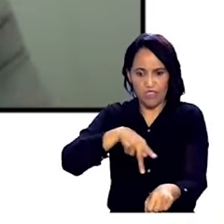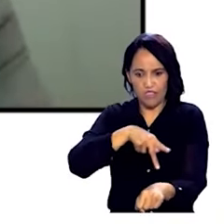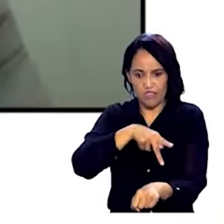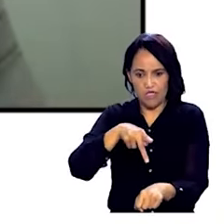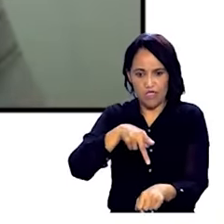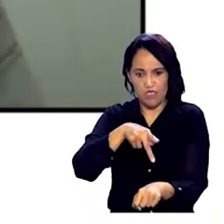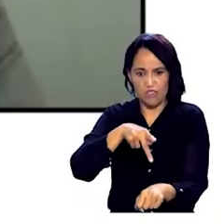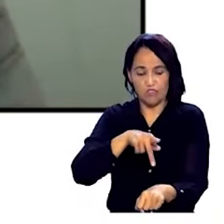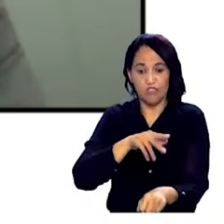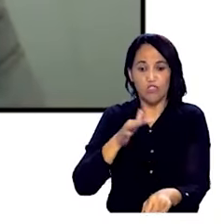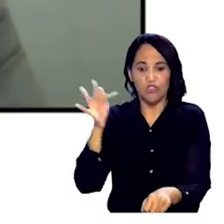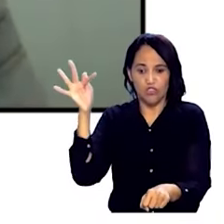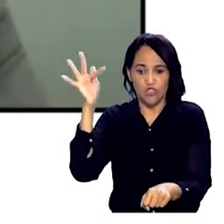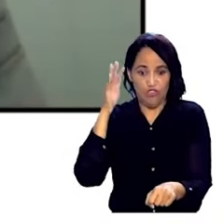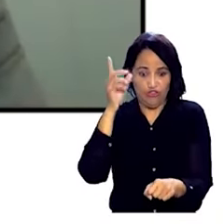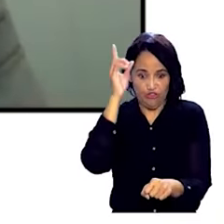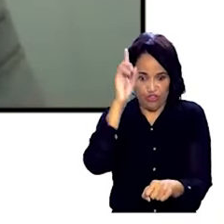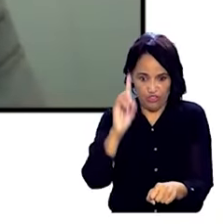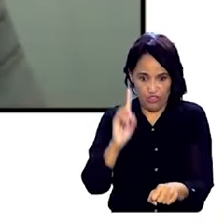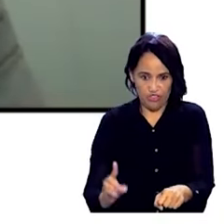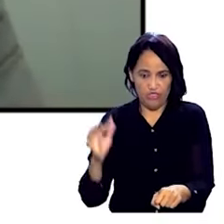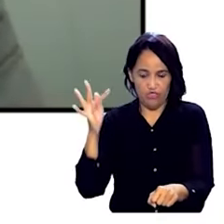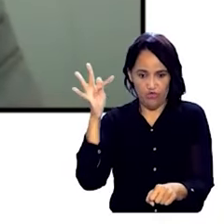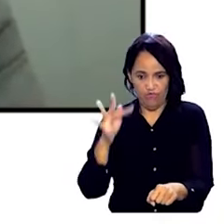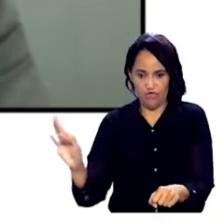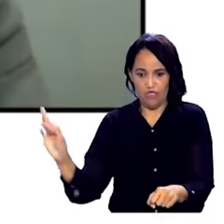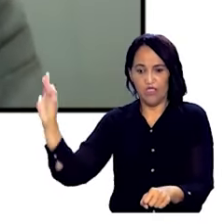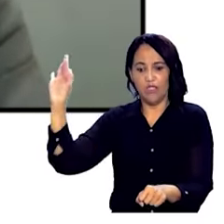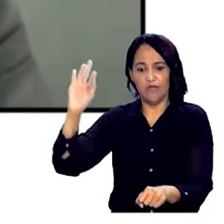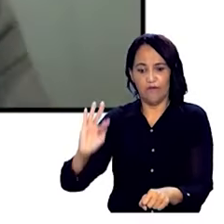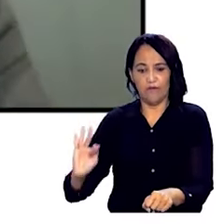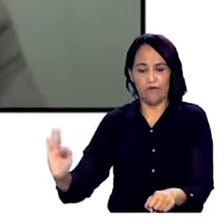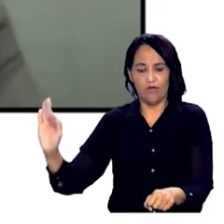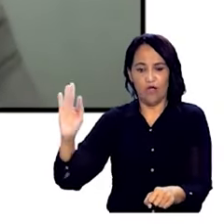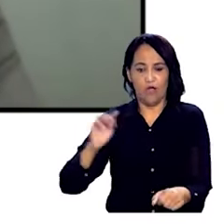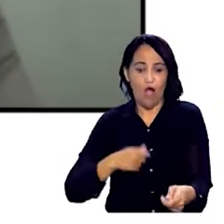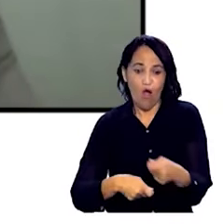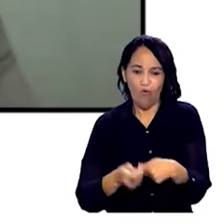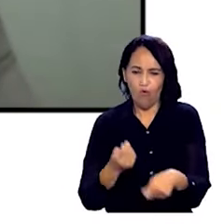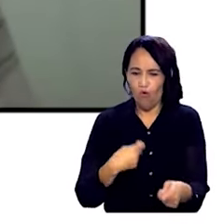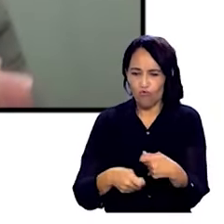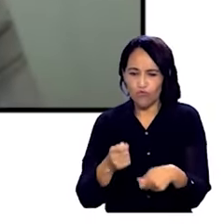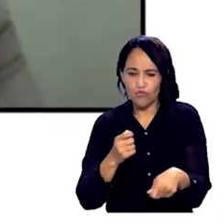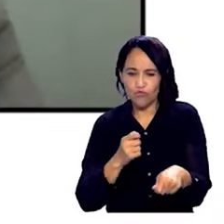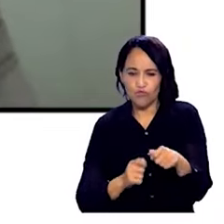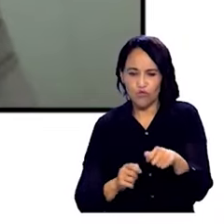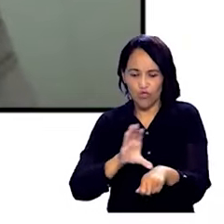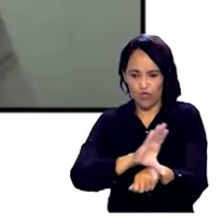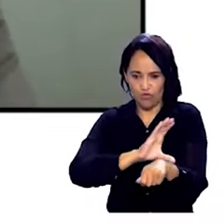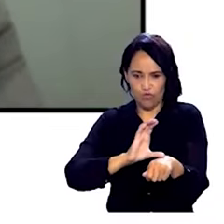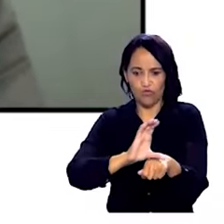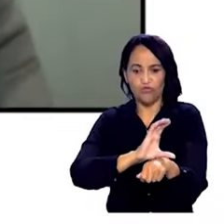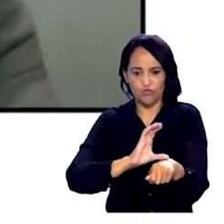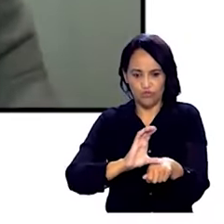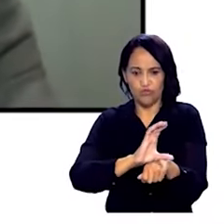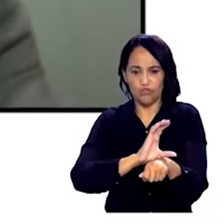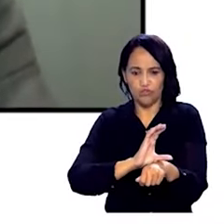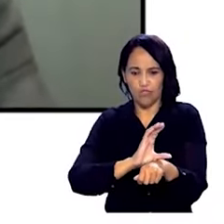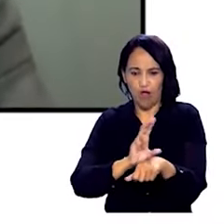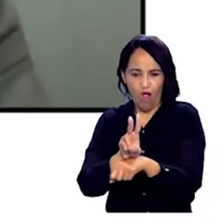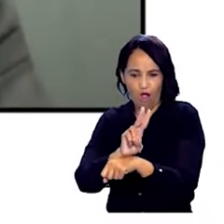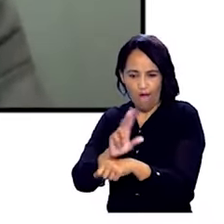deder suu consti supervisi de la validez de todo el ordenamiento